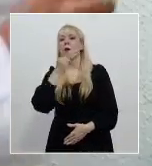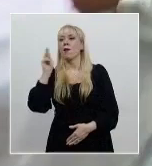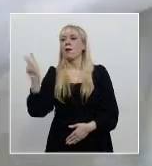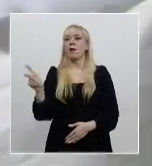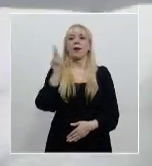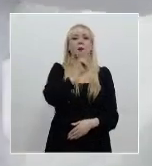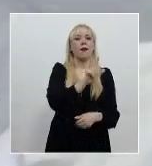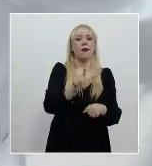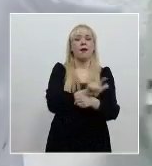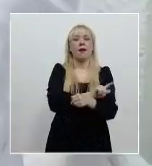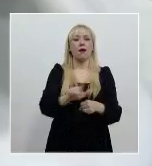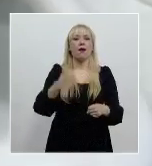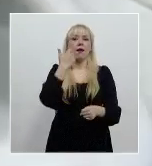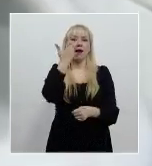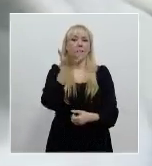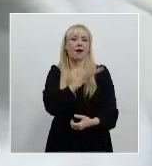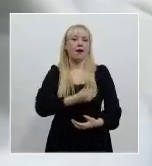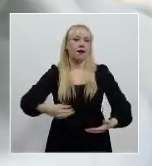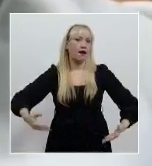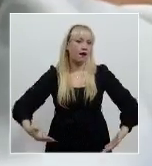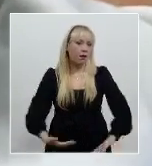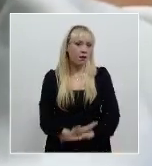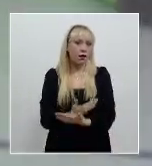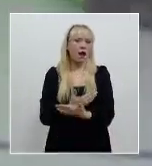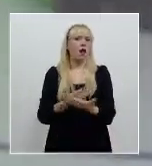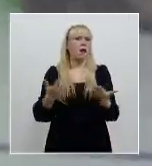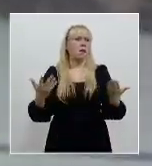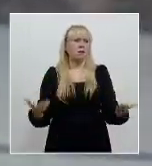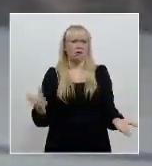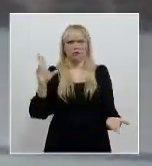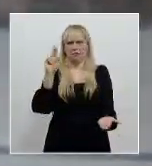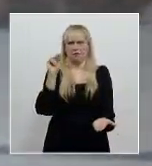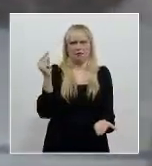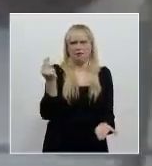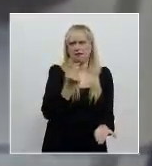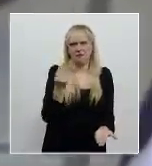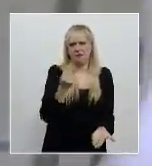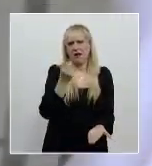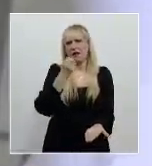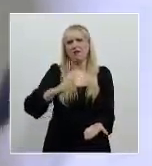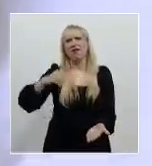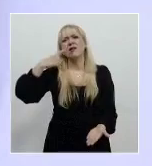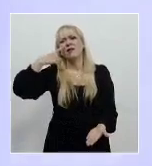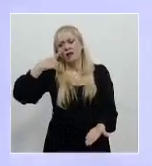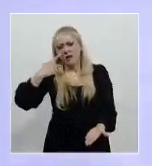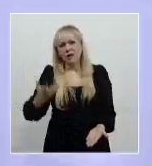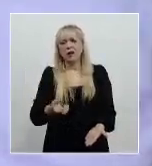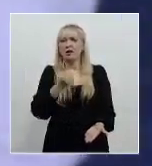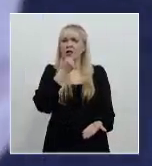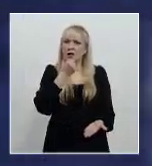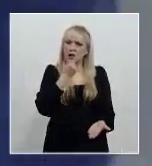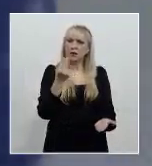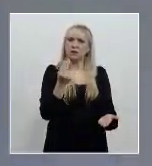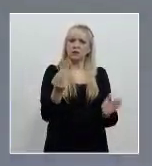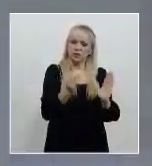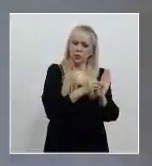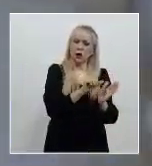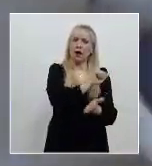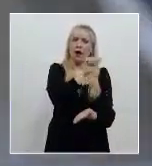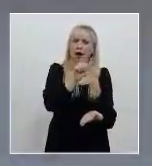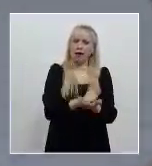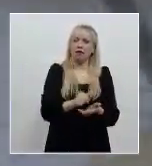niñez, con base en el cual se busca tutelar el derecho a la identidad del que gozan niñas y niños, así como el derecho